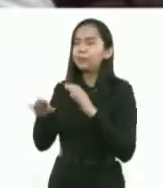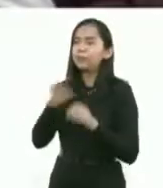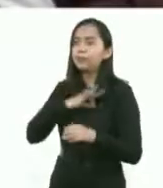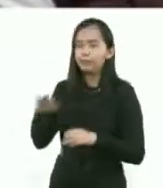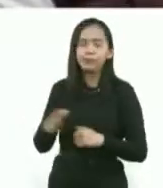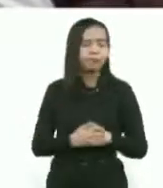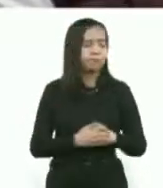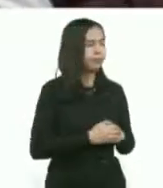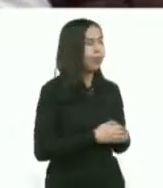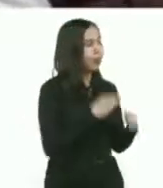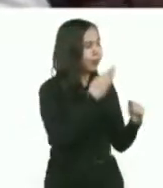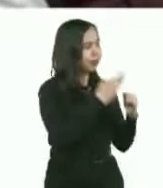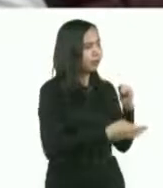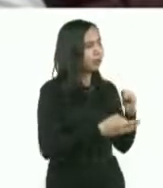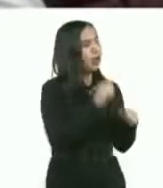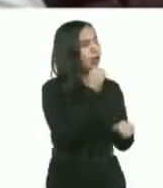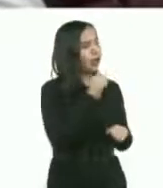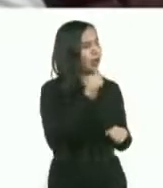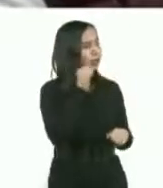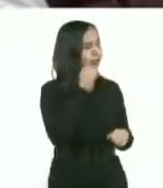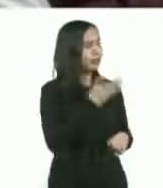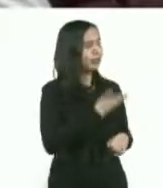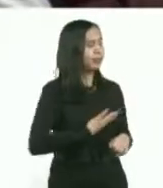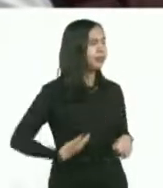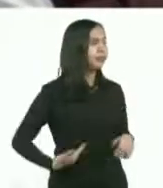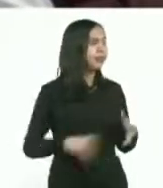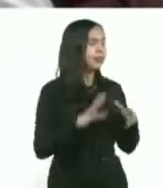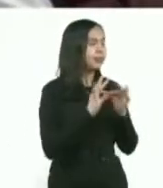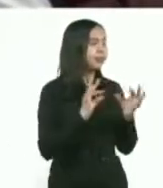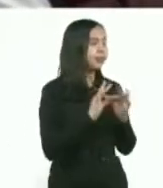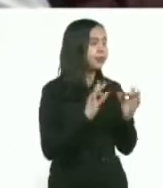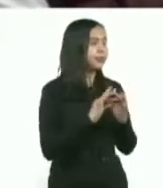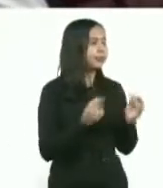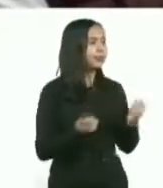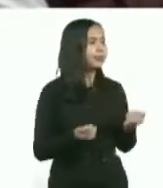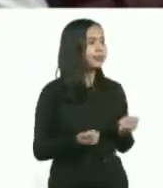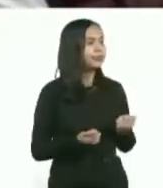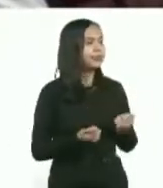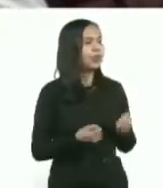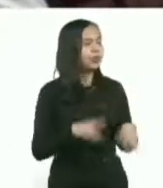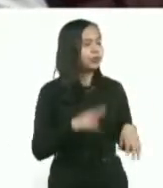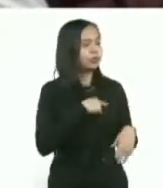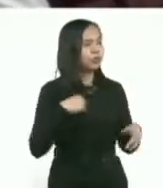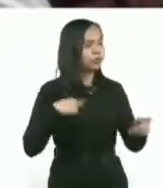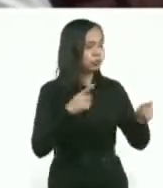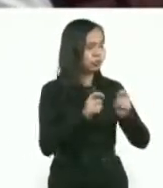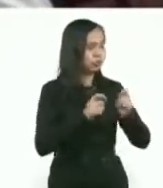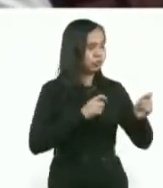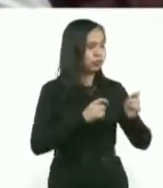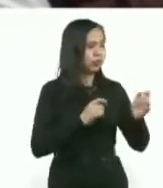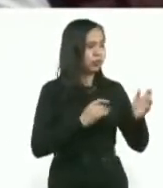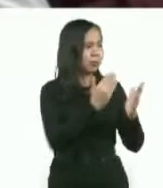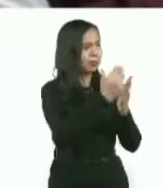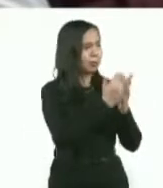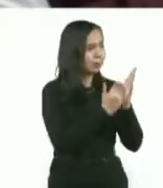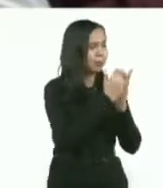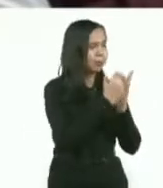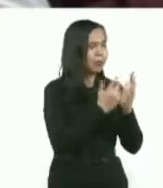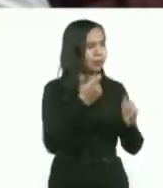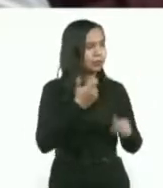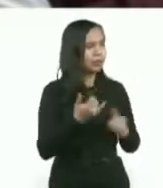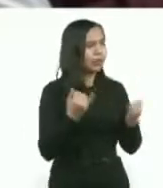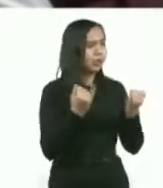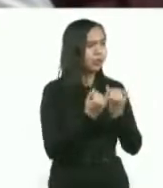Okay. Y por último, ayer en Presidencia se comentaba que si se mantiene el control del precio en el combustible, pues también se controla